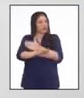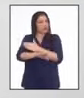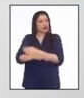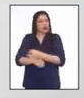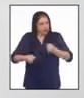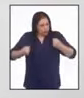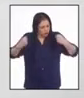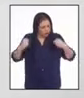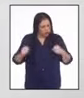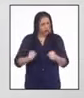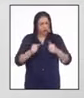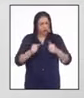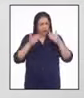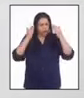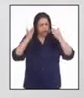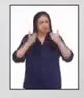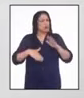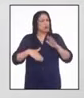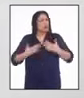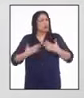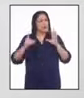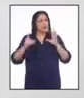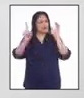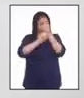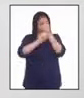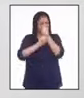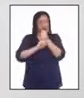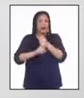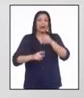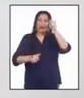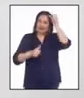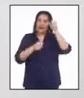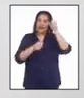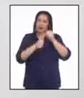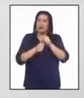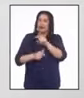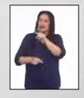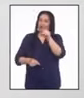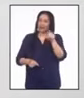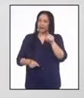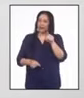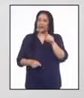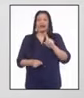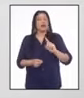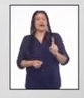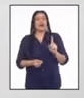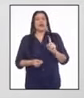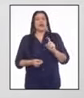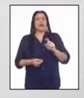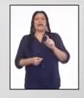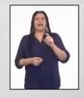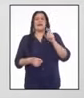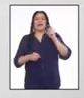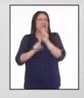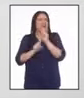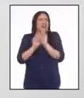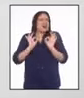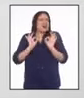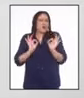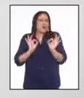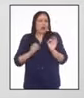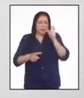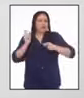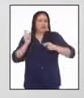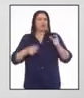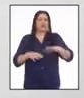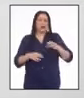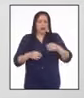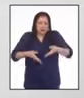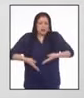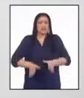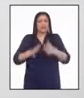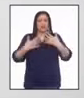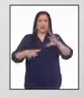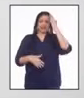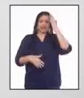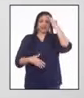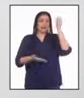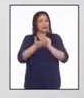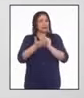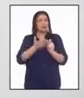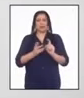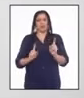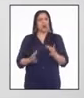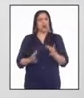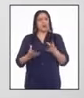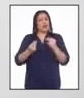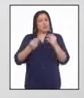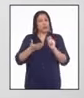esfuerzo y dedicación lo lograrás. Recuerde, nadie nació sabiendo escribir. Incluso los escritores